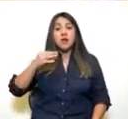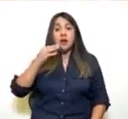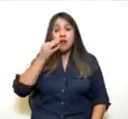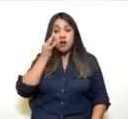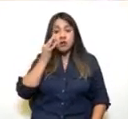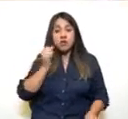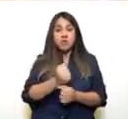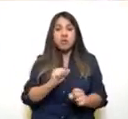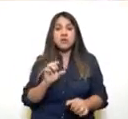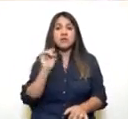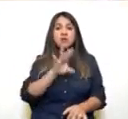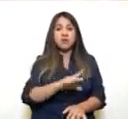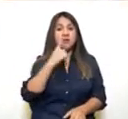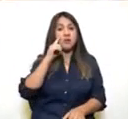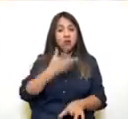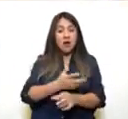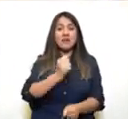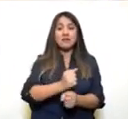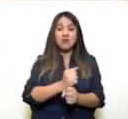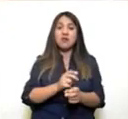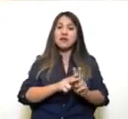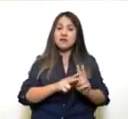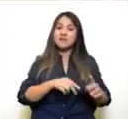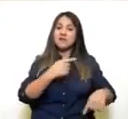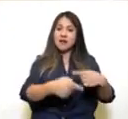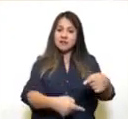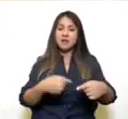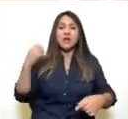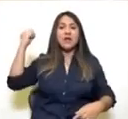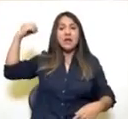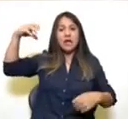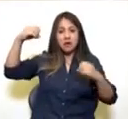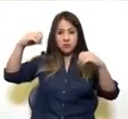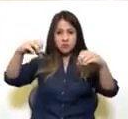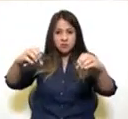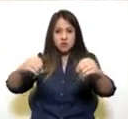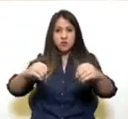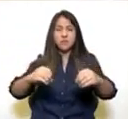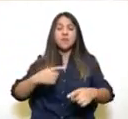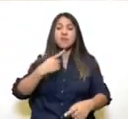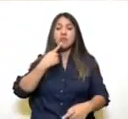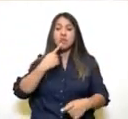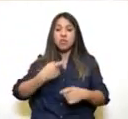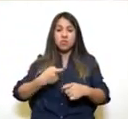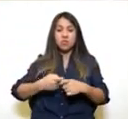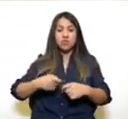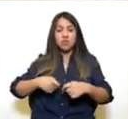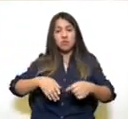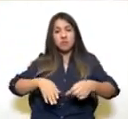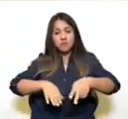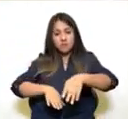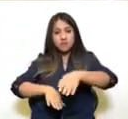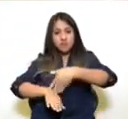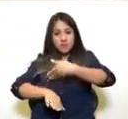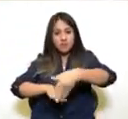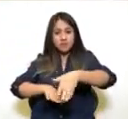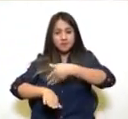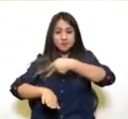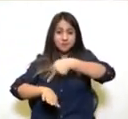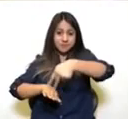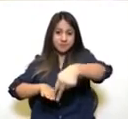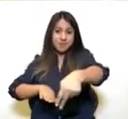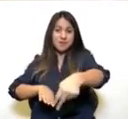pintana pero son trabajos que se van a hacer de iluminación de pavimentación donde no hay de calistenia